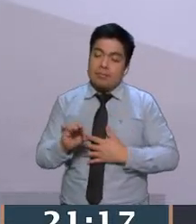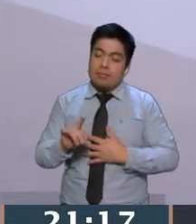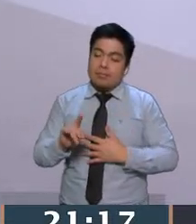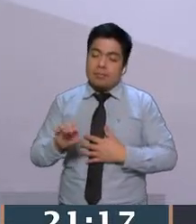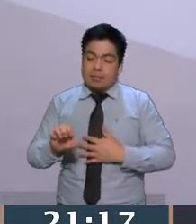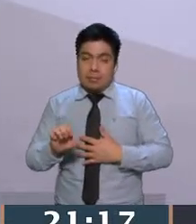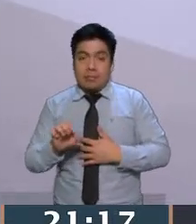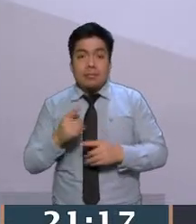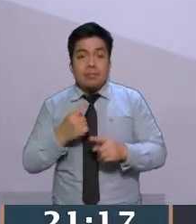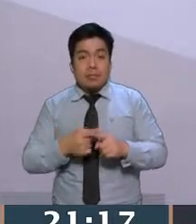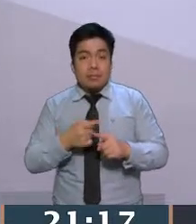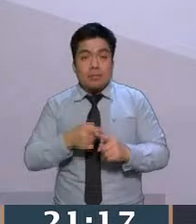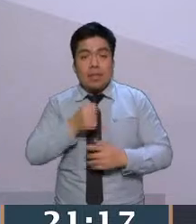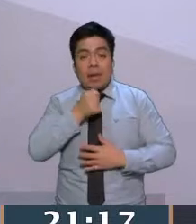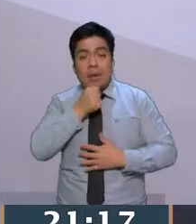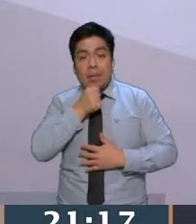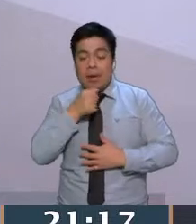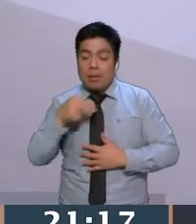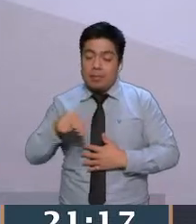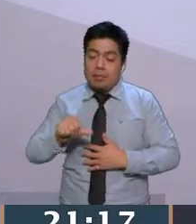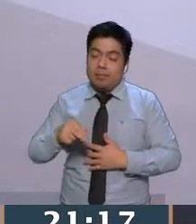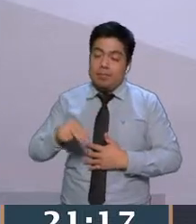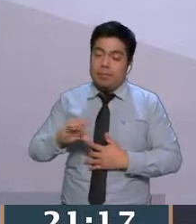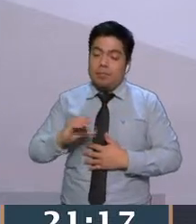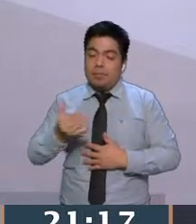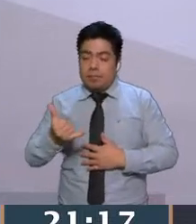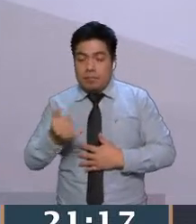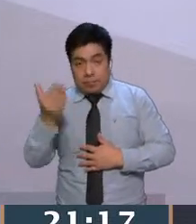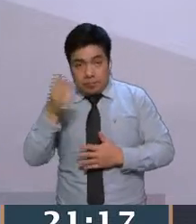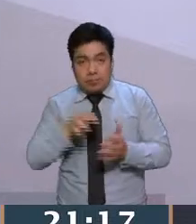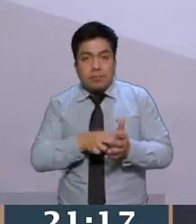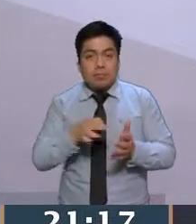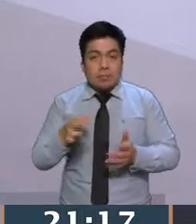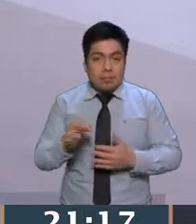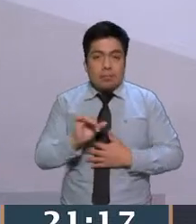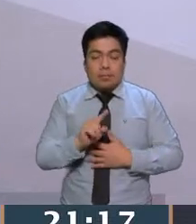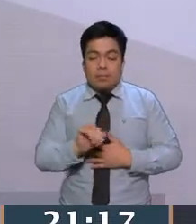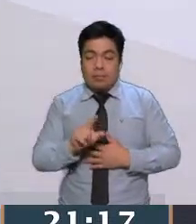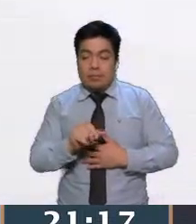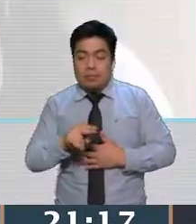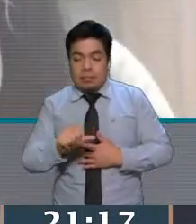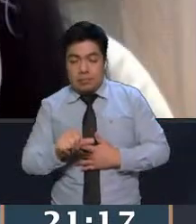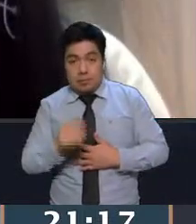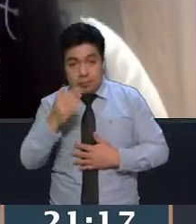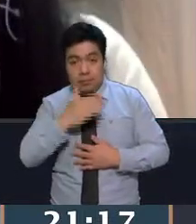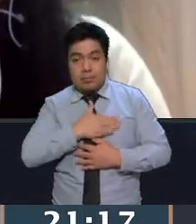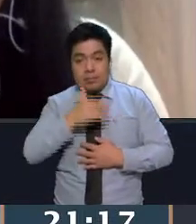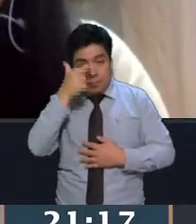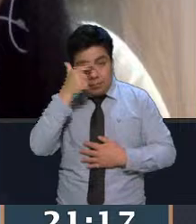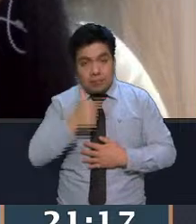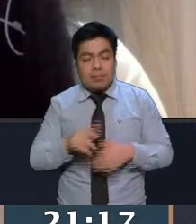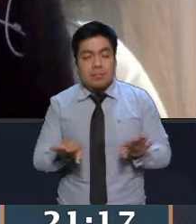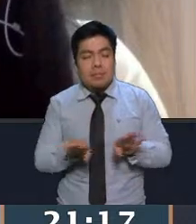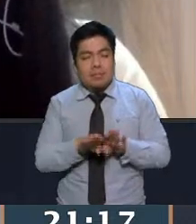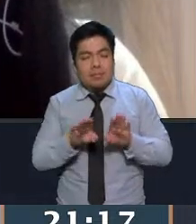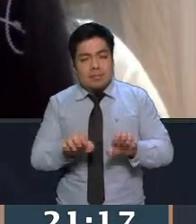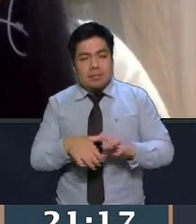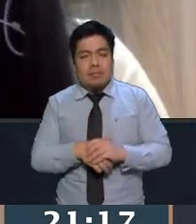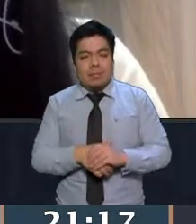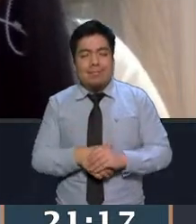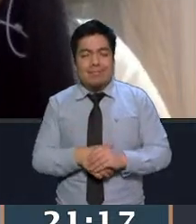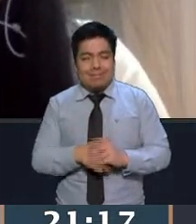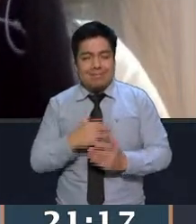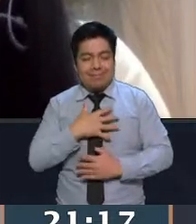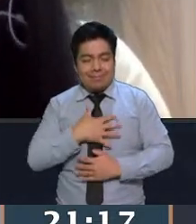doy la bienvenida a la periodista Nancy Flores de la revista Contralínea. Muy buenas noches, Nancy, ¿cómo estás? Buenas noches, Braulio. Pues contenta